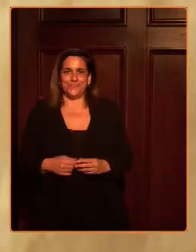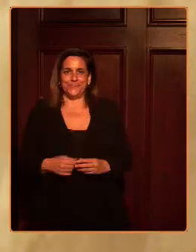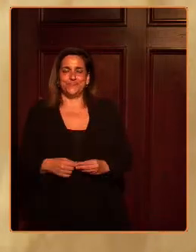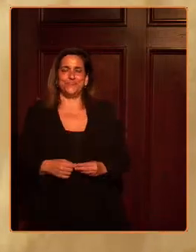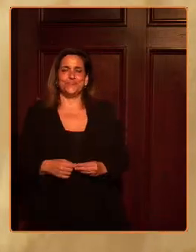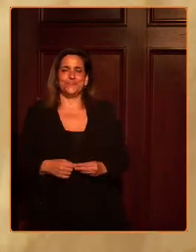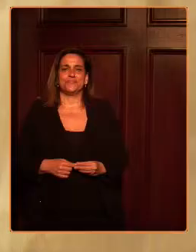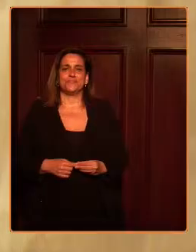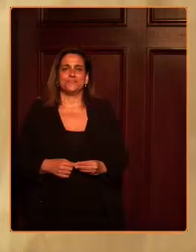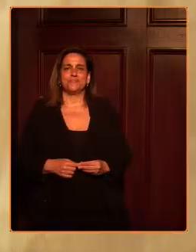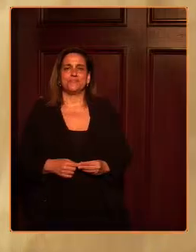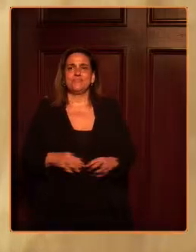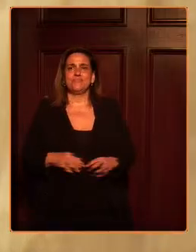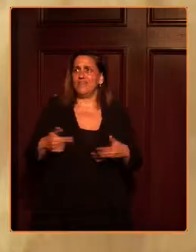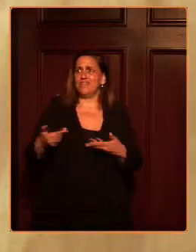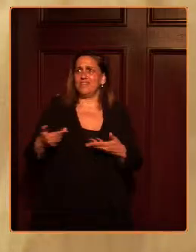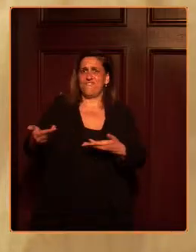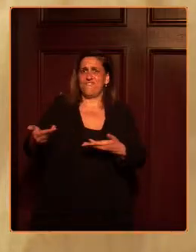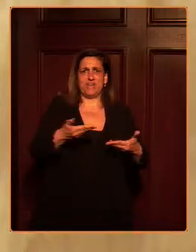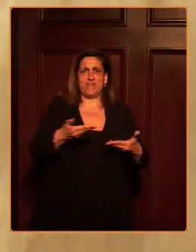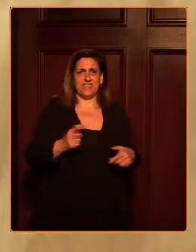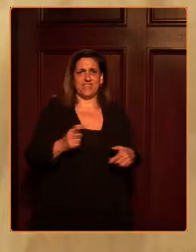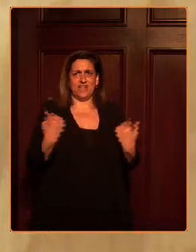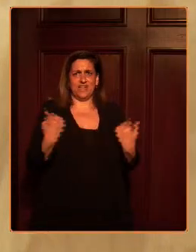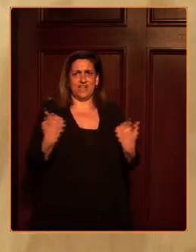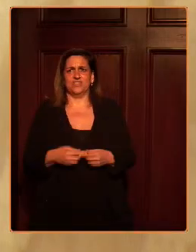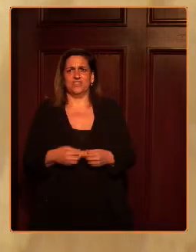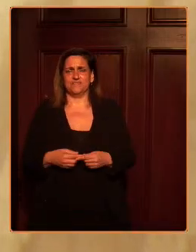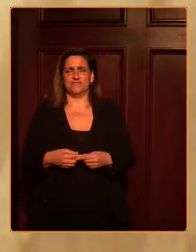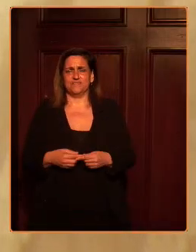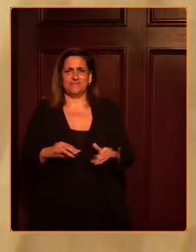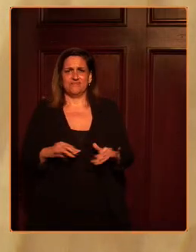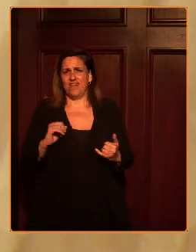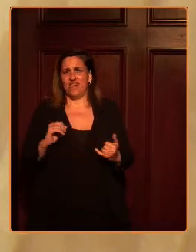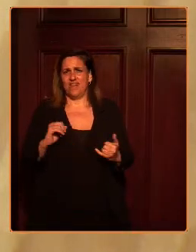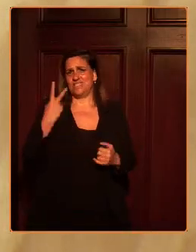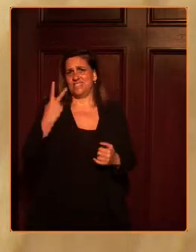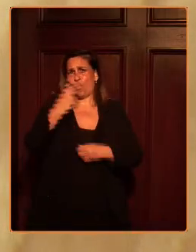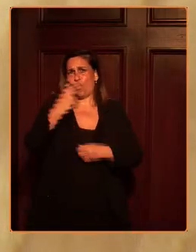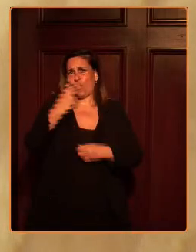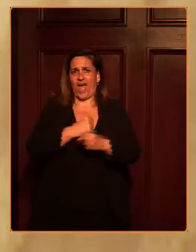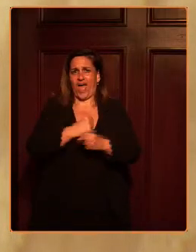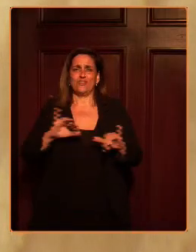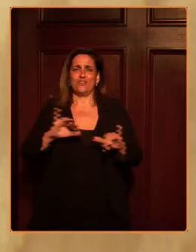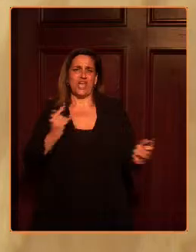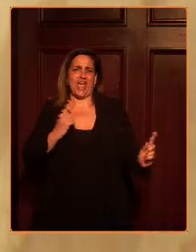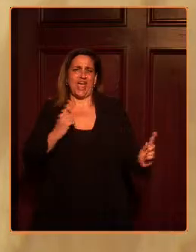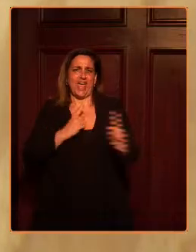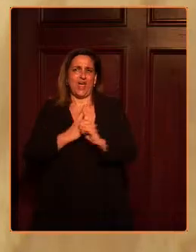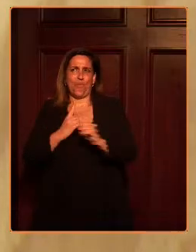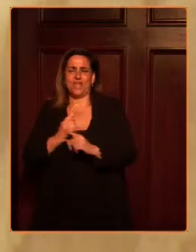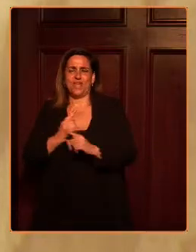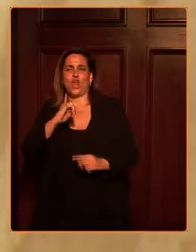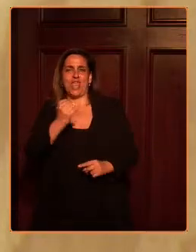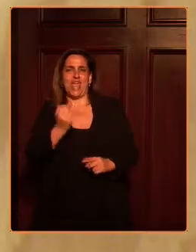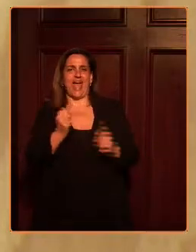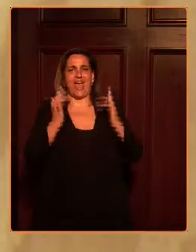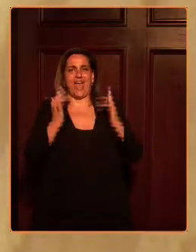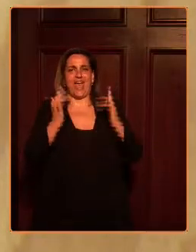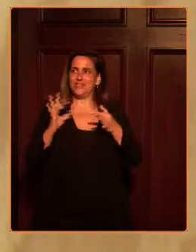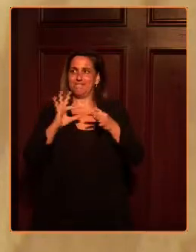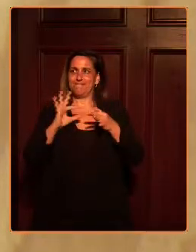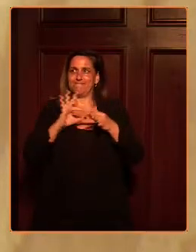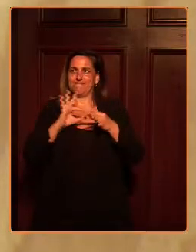esta bienvenida a este segundo encuentro de IA y educación en el marco de lo que